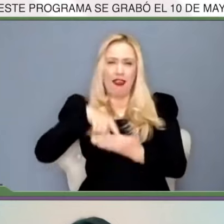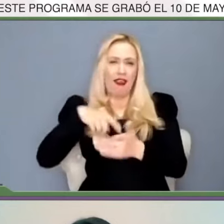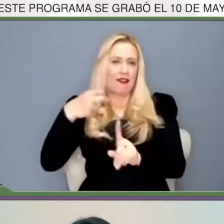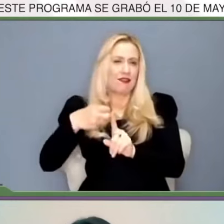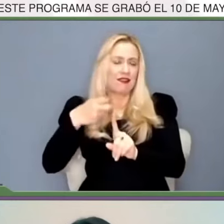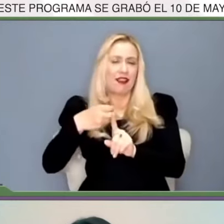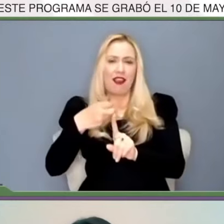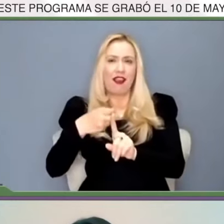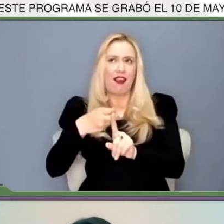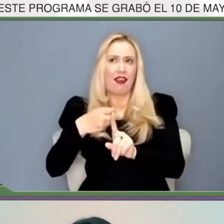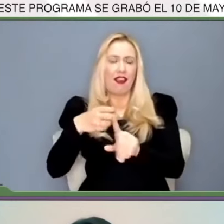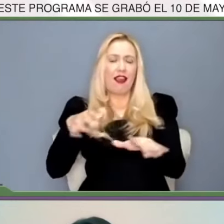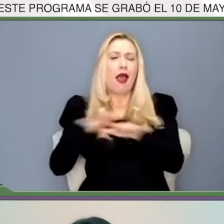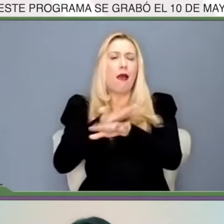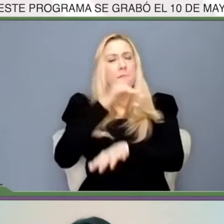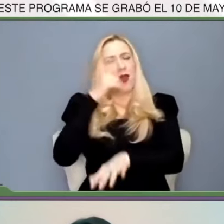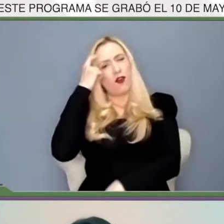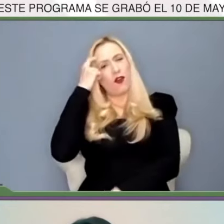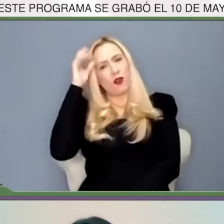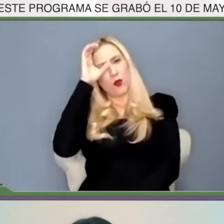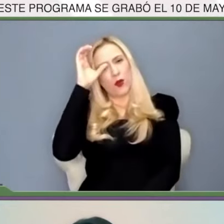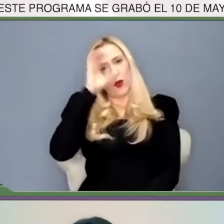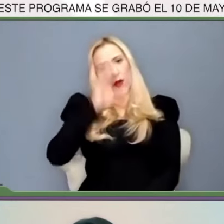un poquito ese cambio cultural.